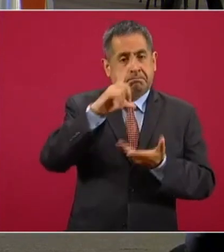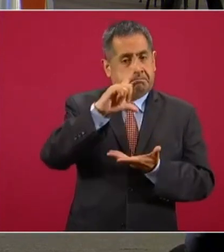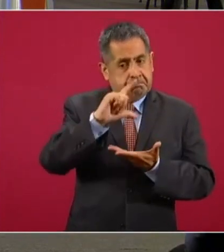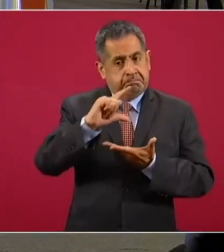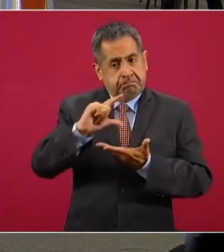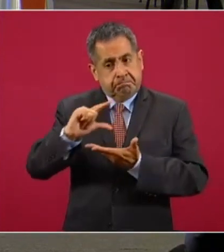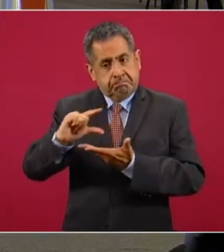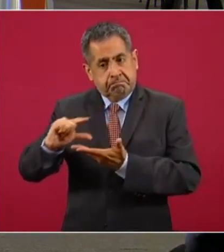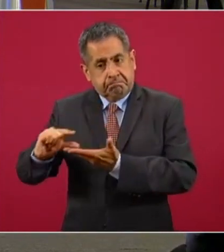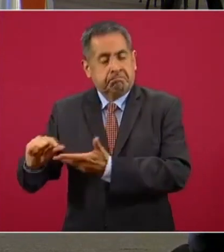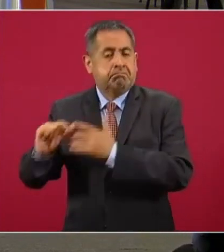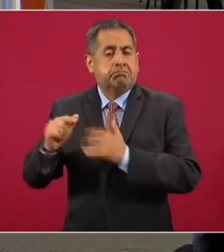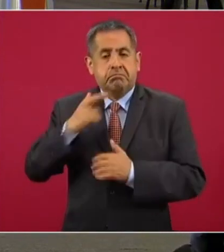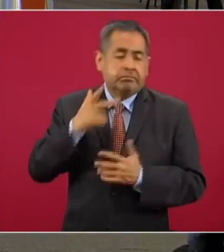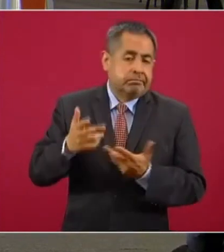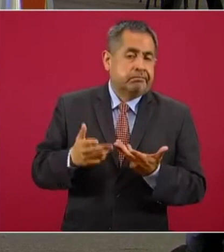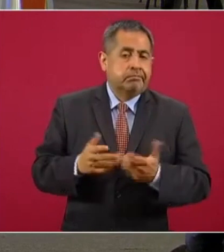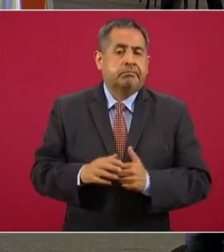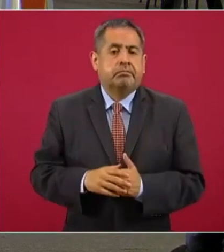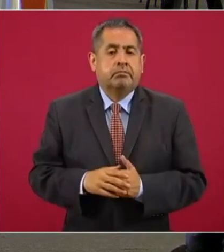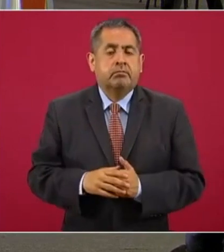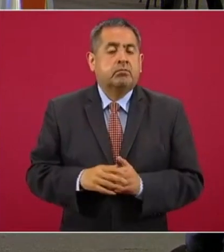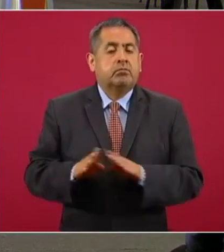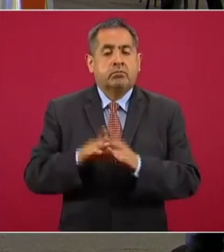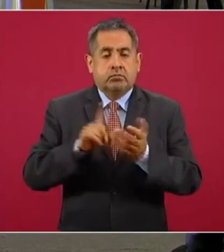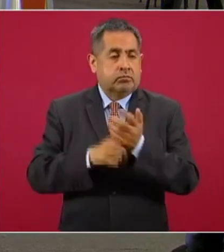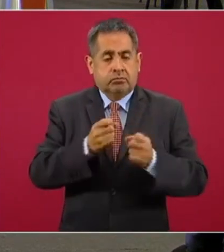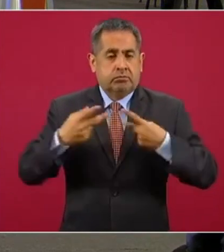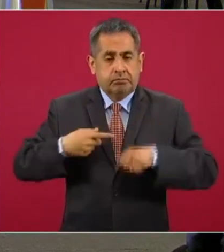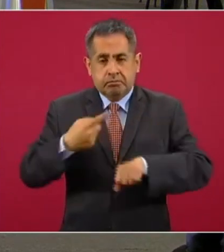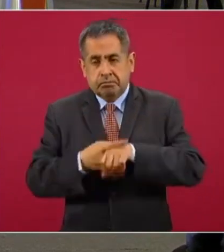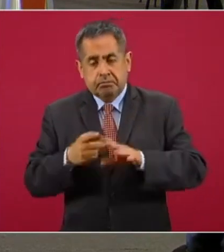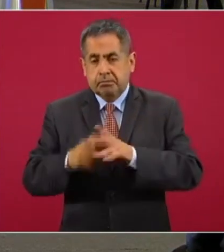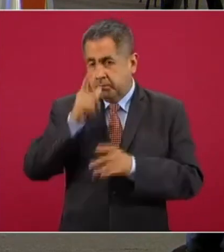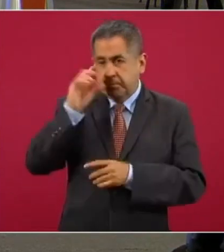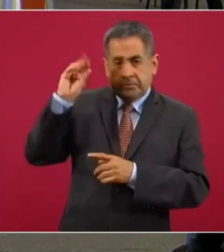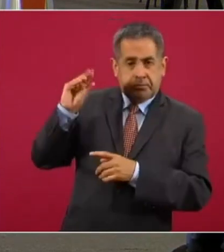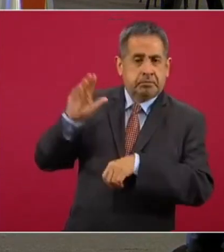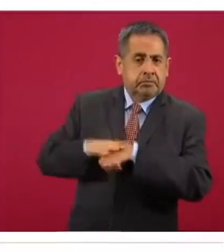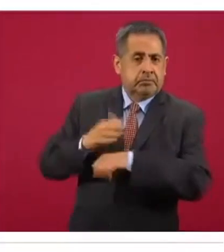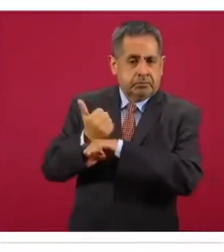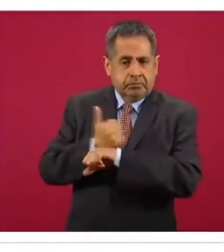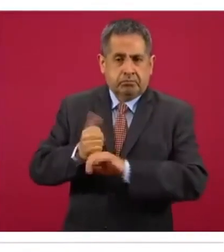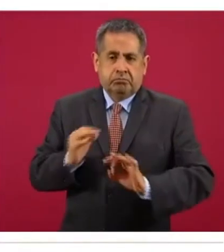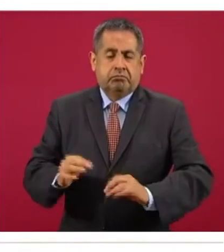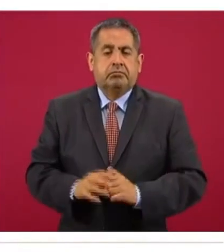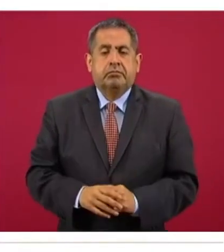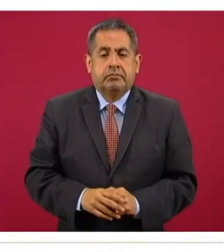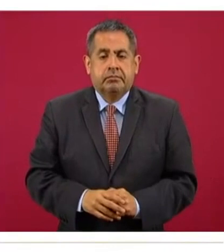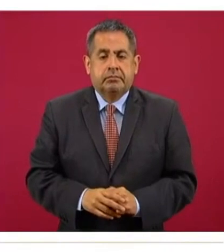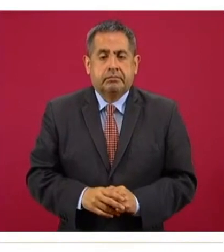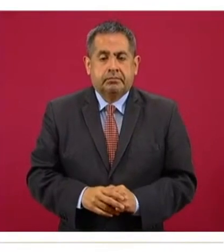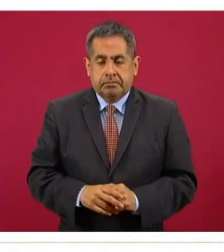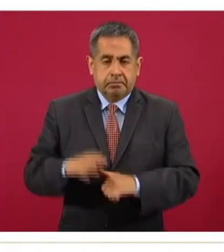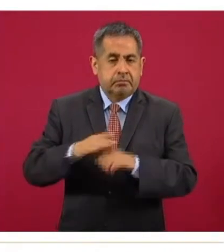reducción y tanto en los casos como en la mortalidad, es su segundo semáforo amarillo. La siguiente, y